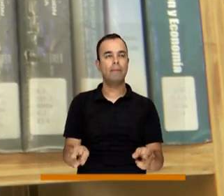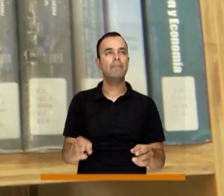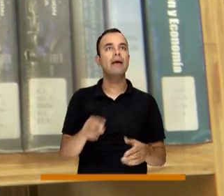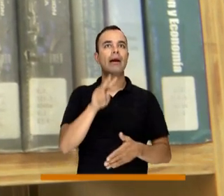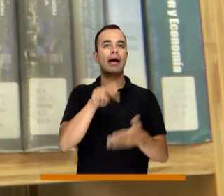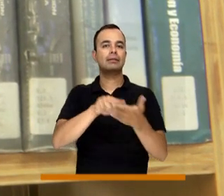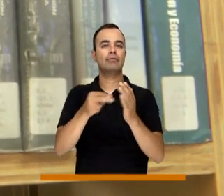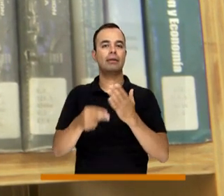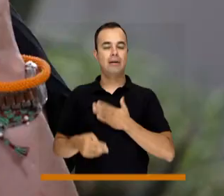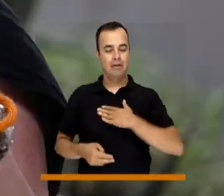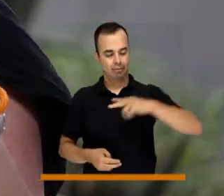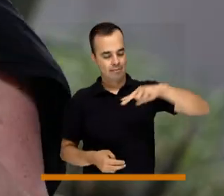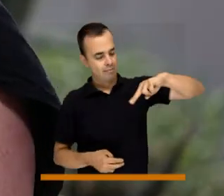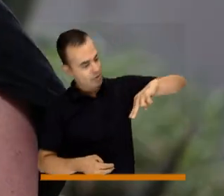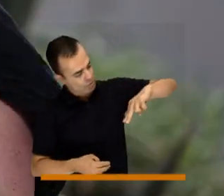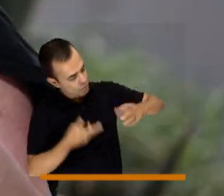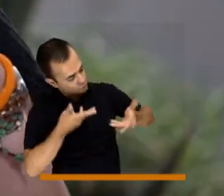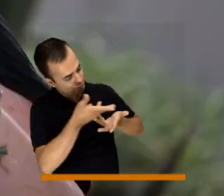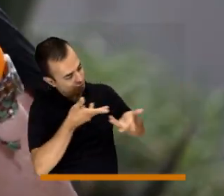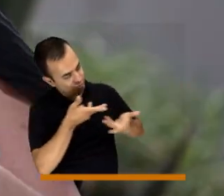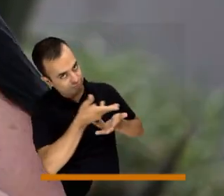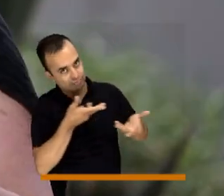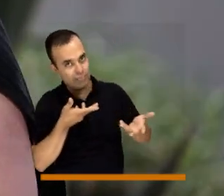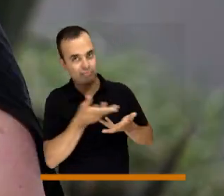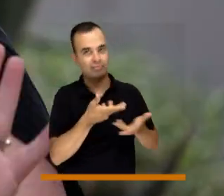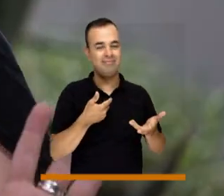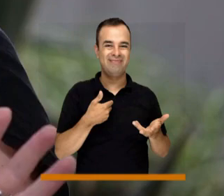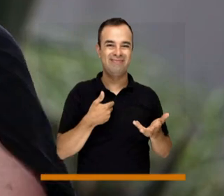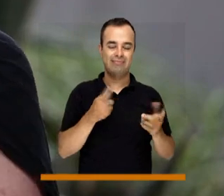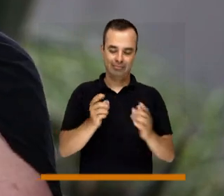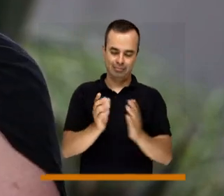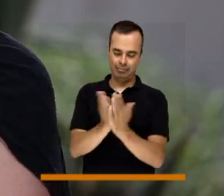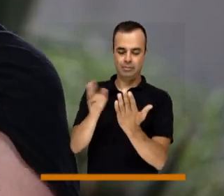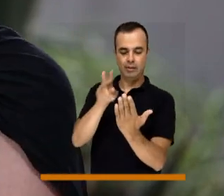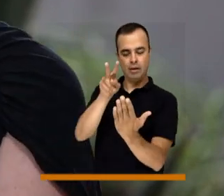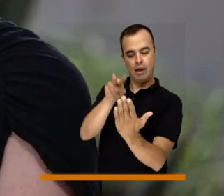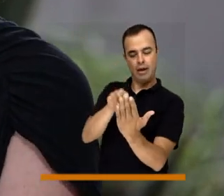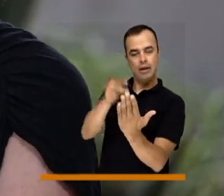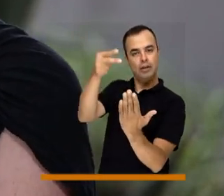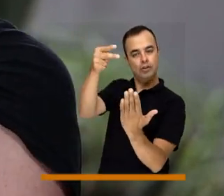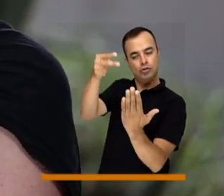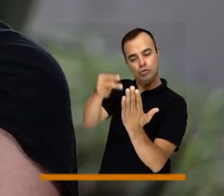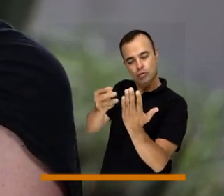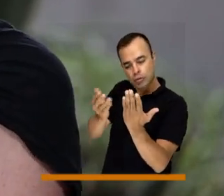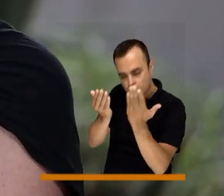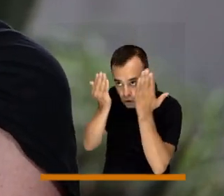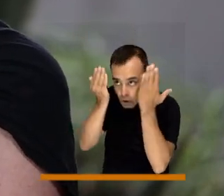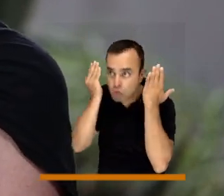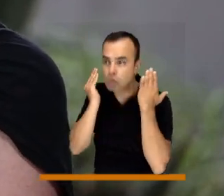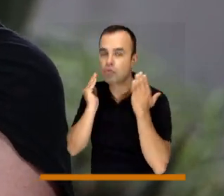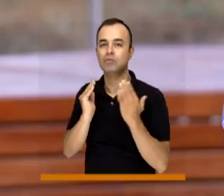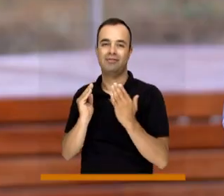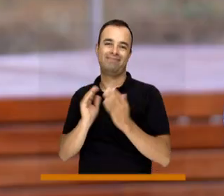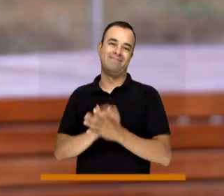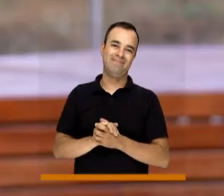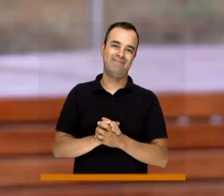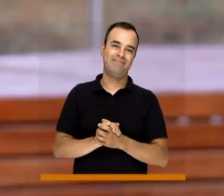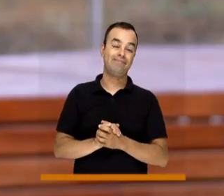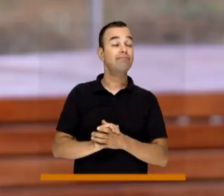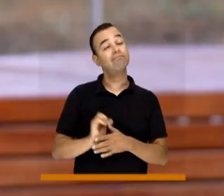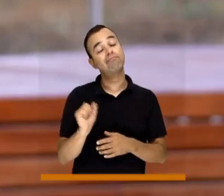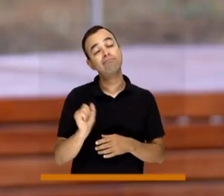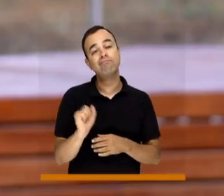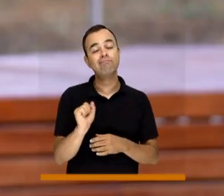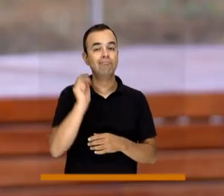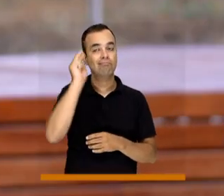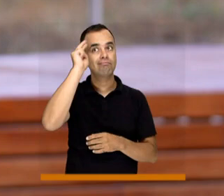uno, regocijarse, sentarse un ratico y conectarse ahí con esa historia, con ese conocimiento. Y también hay que decir